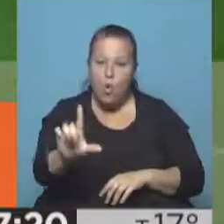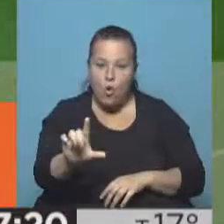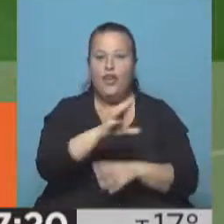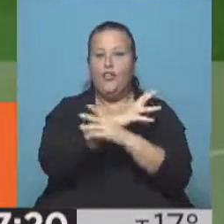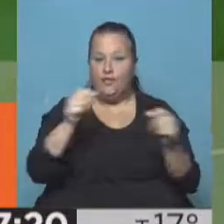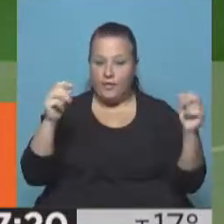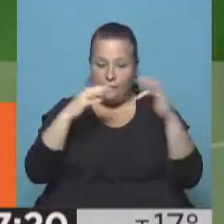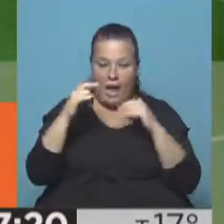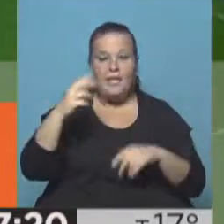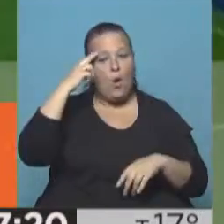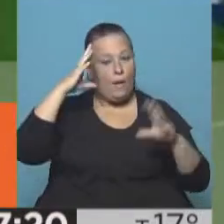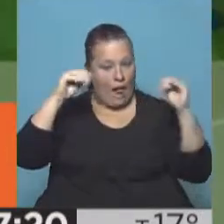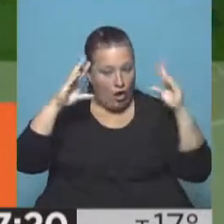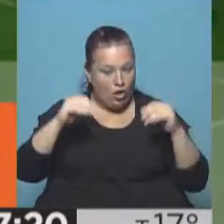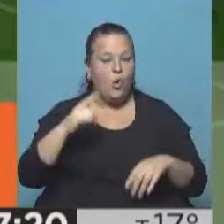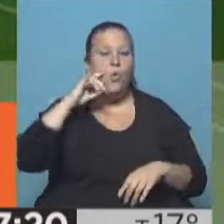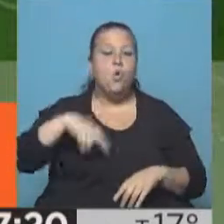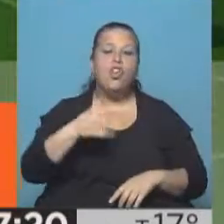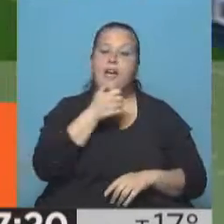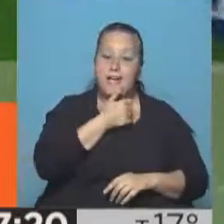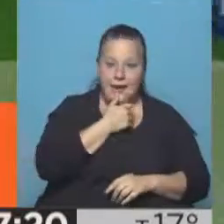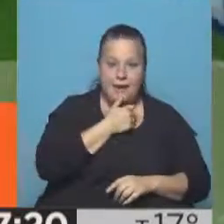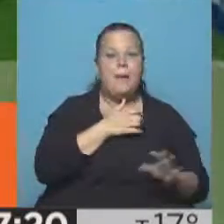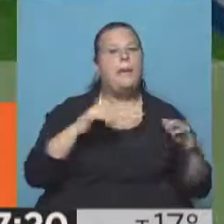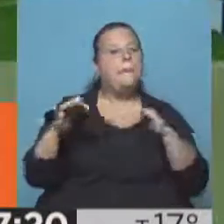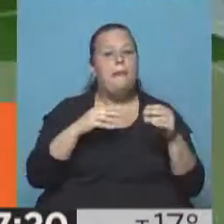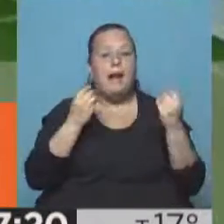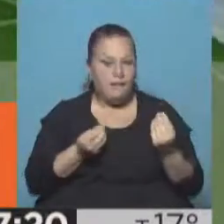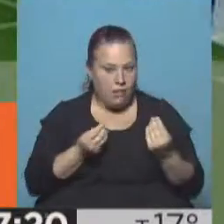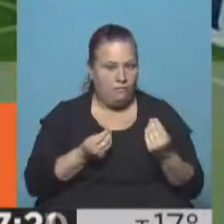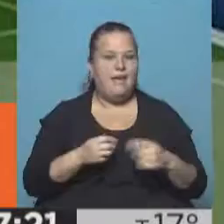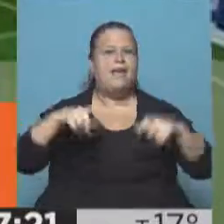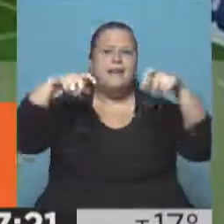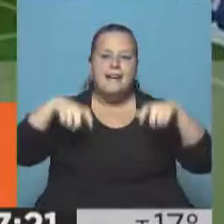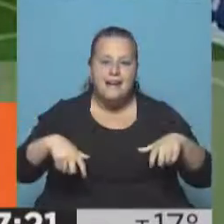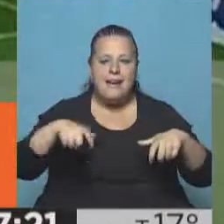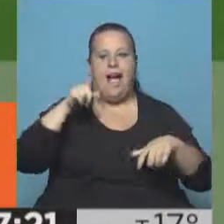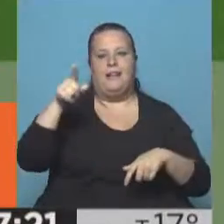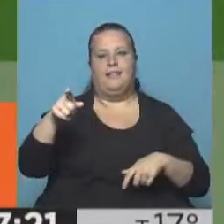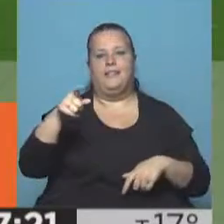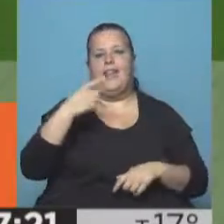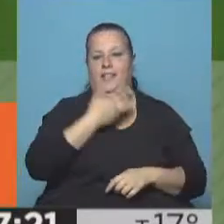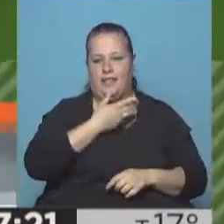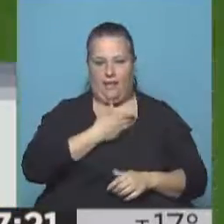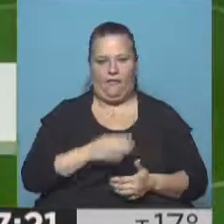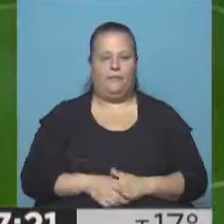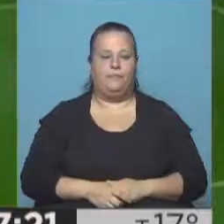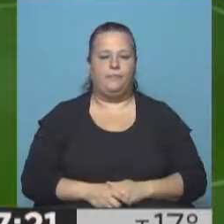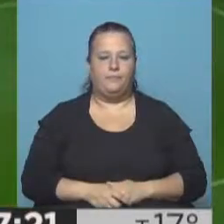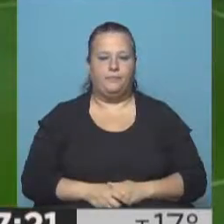la fecha a partir de las 9 de la noche, Unión Quilmes, partido que se va a desarrollar en el estadio del conjunto santafesino.